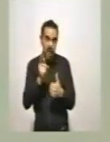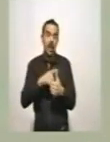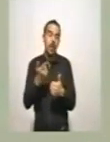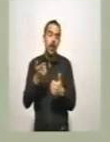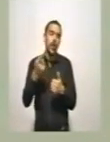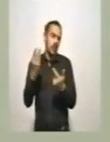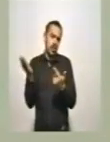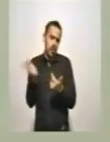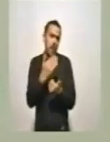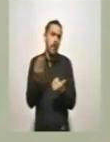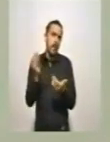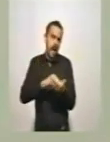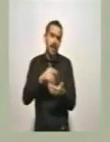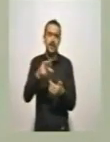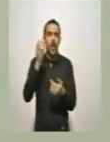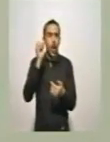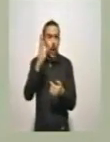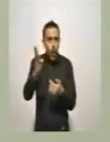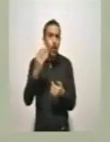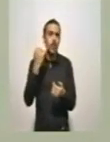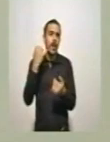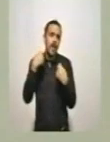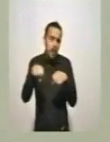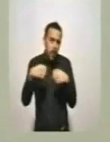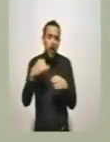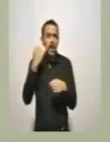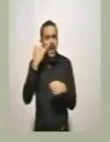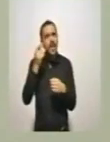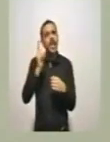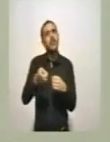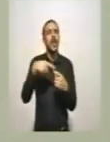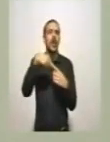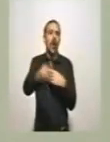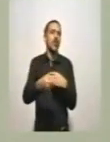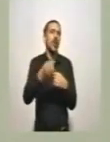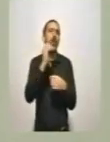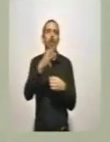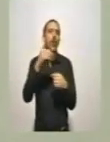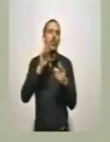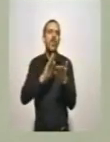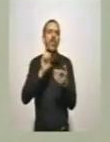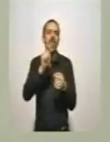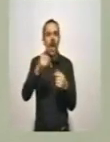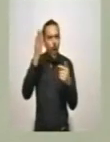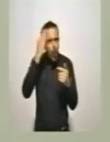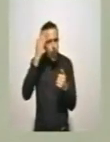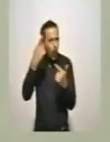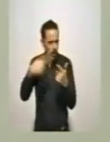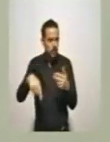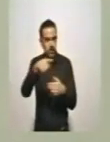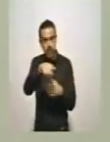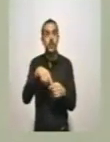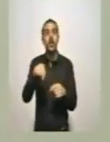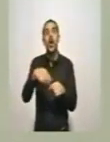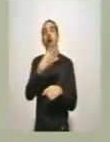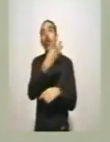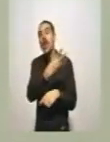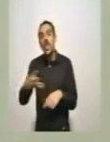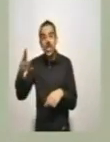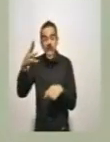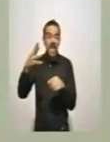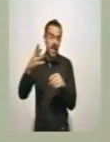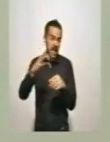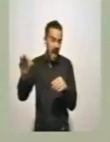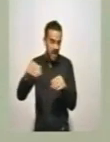el mundo del deporte trajimos alivio en ese sentido a 400 instituciones deportivas de la